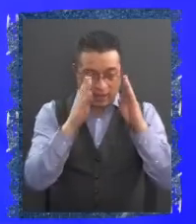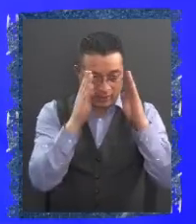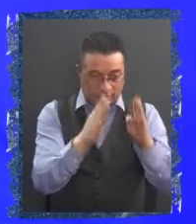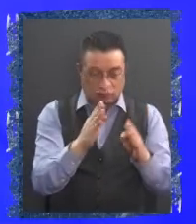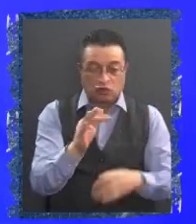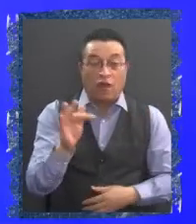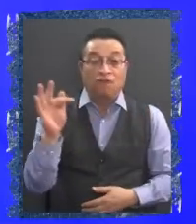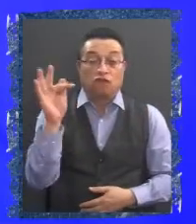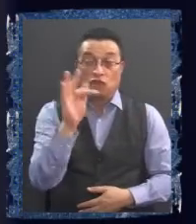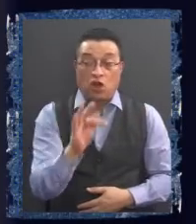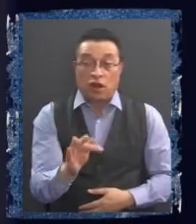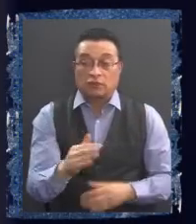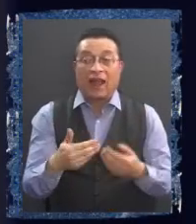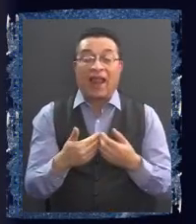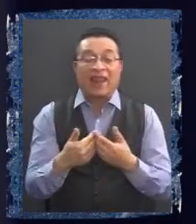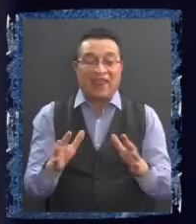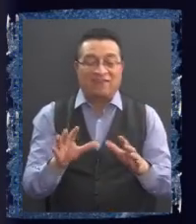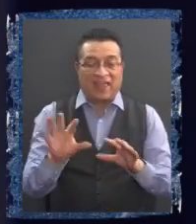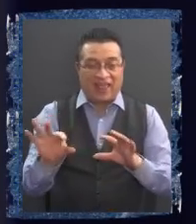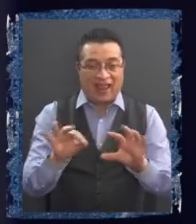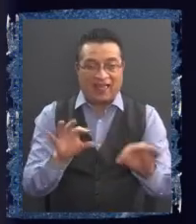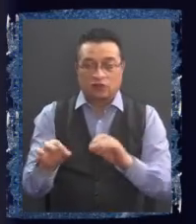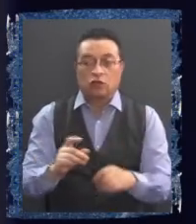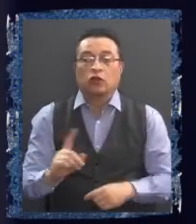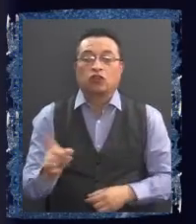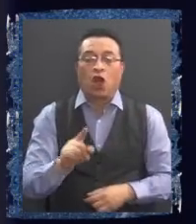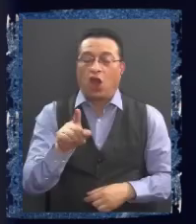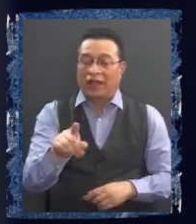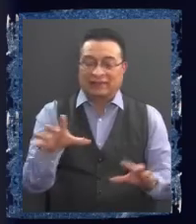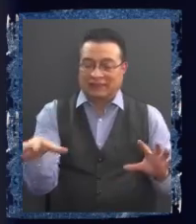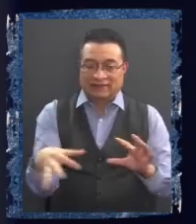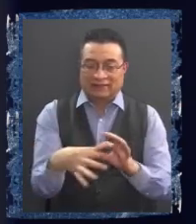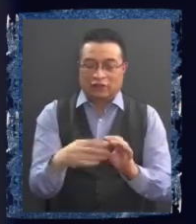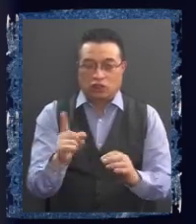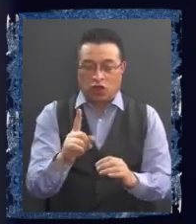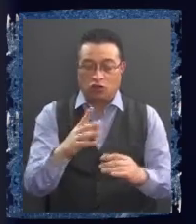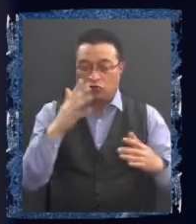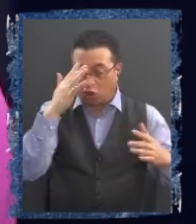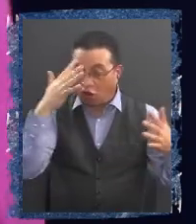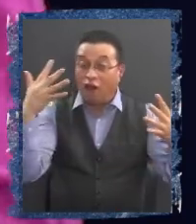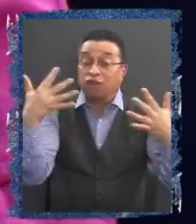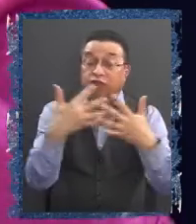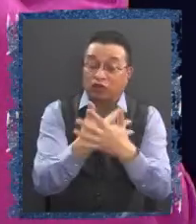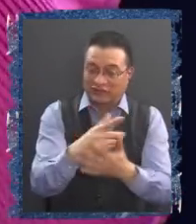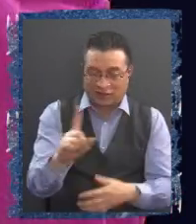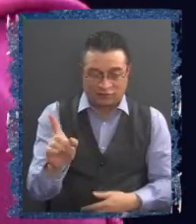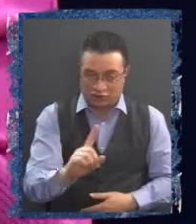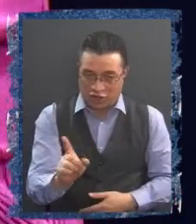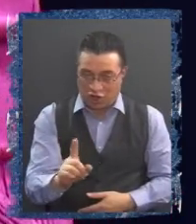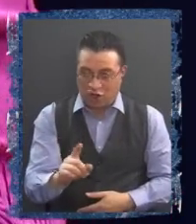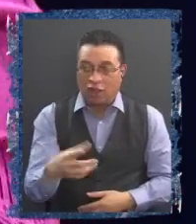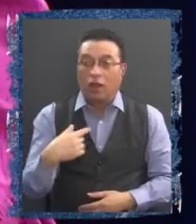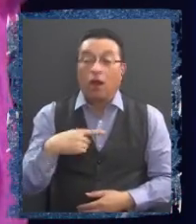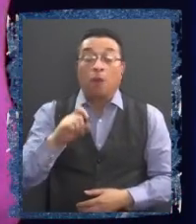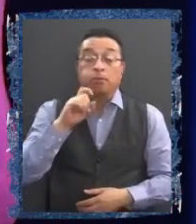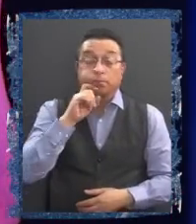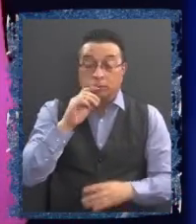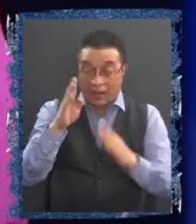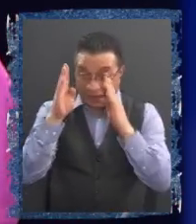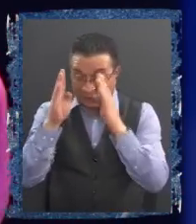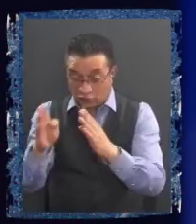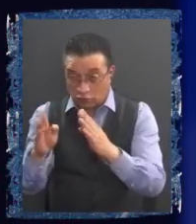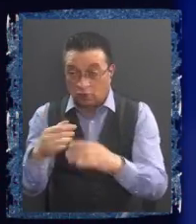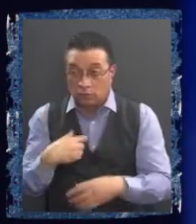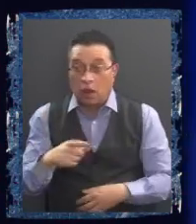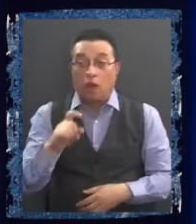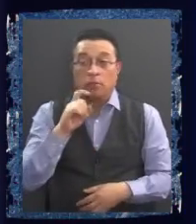FONASA con libre elección. No, es que eso no tiene que ver. No confundamos quién te atiende a quién te